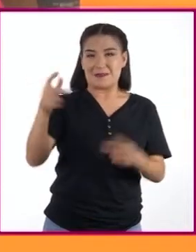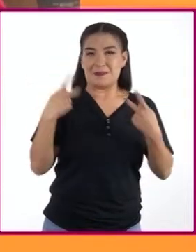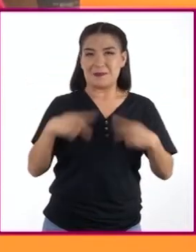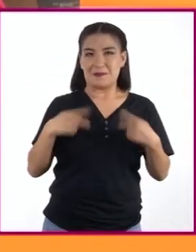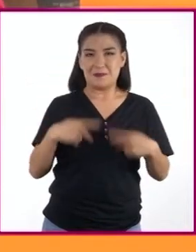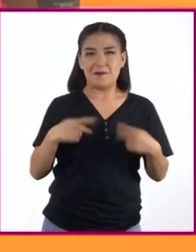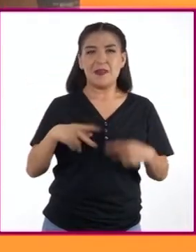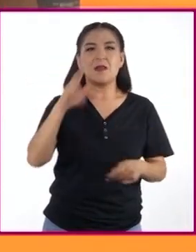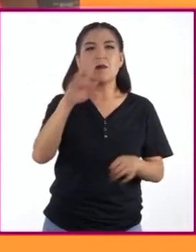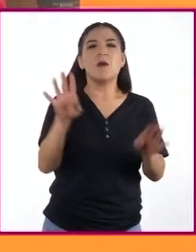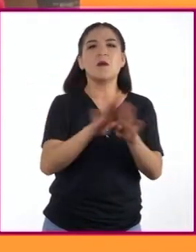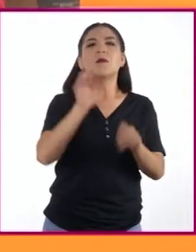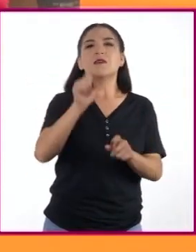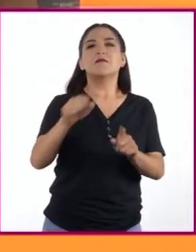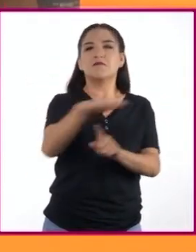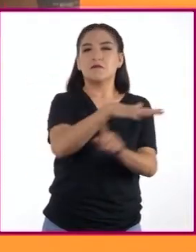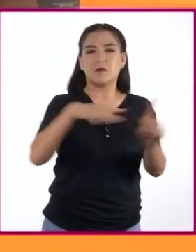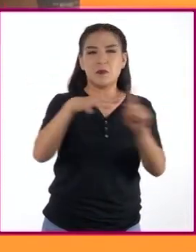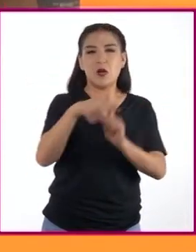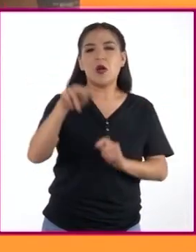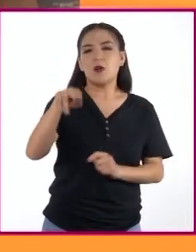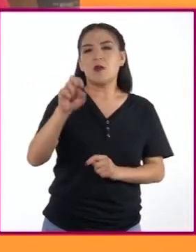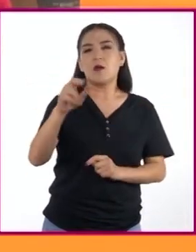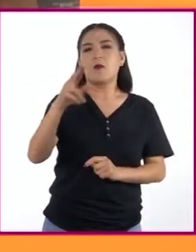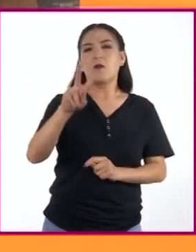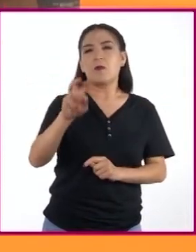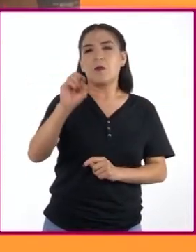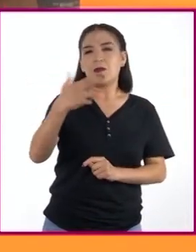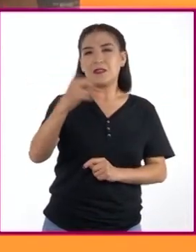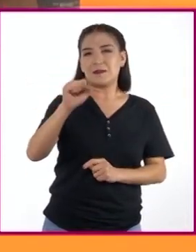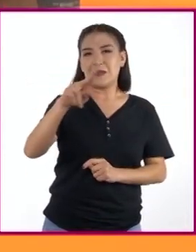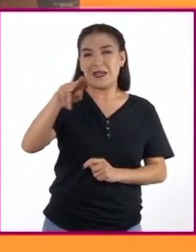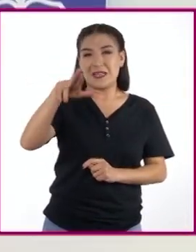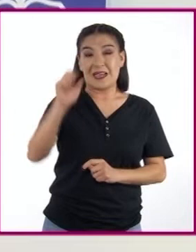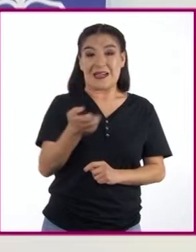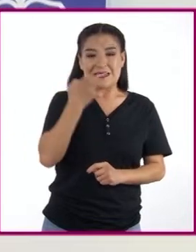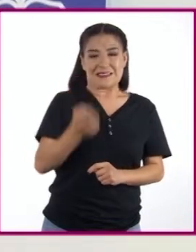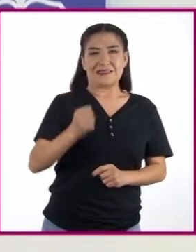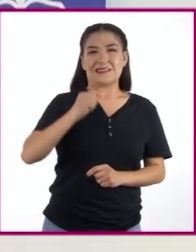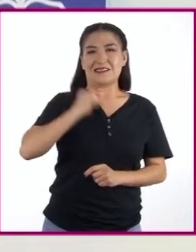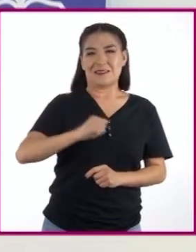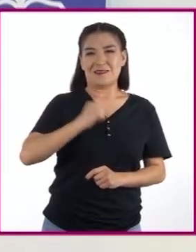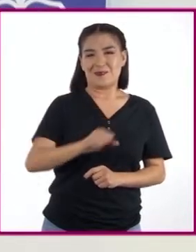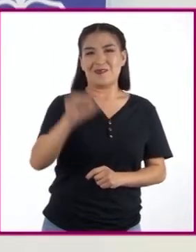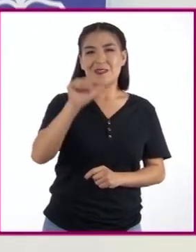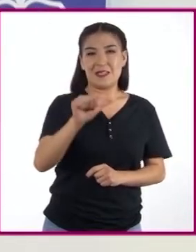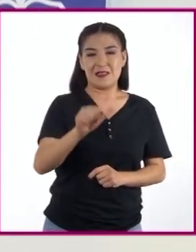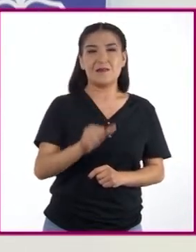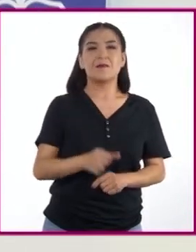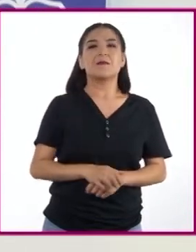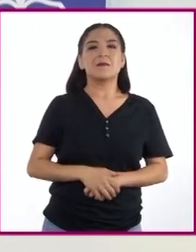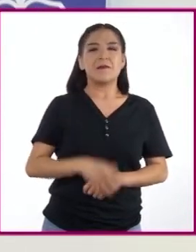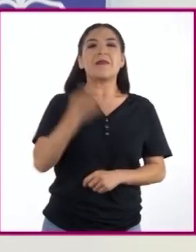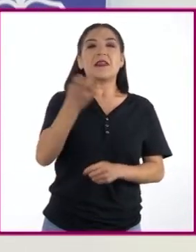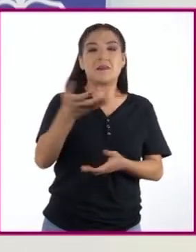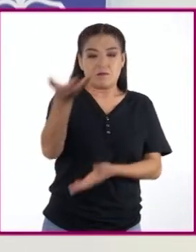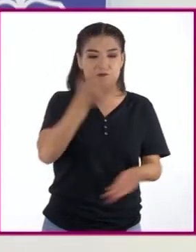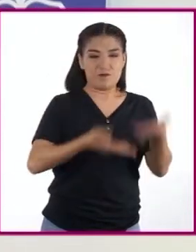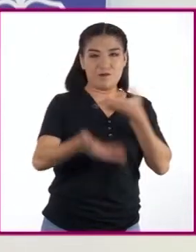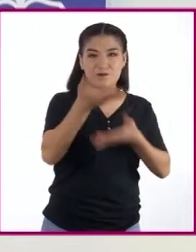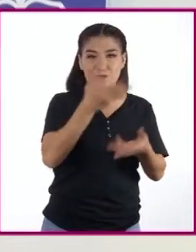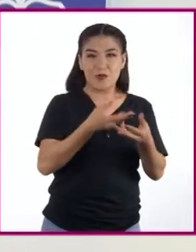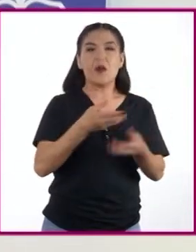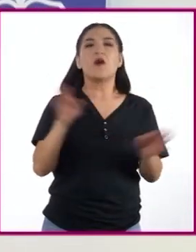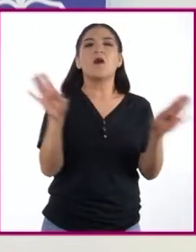integrarían la sociedad novohispana a partir del siglo XVI. La interacción y